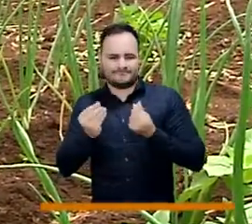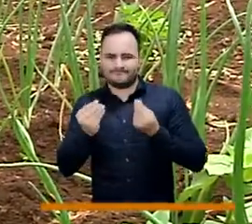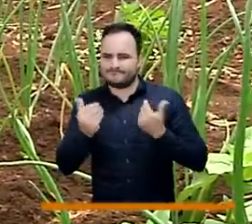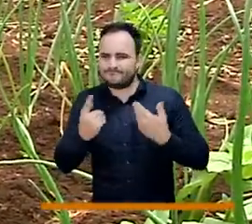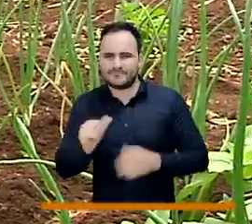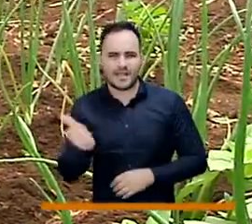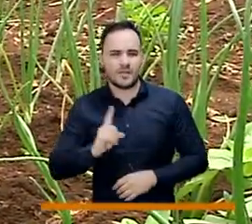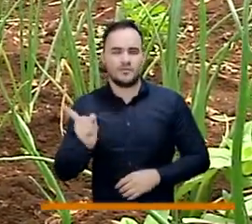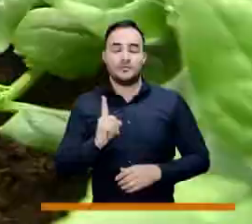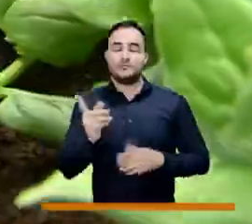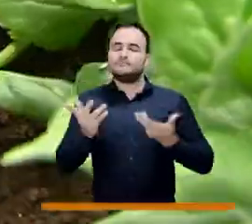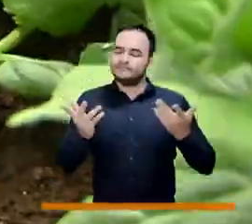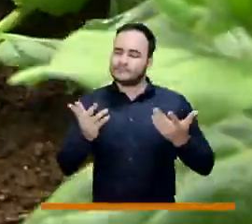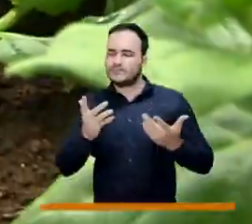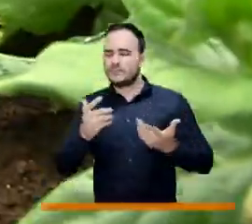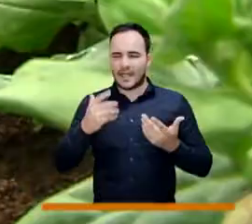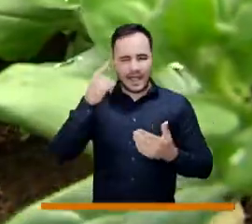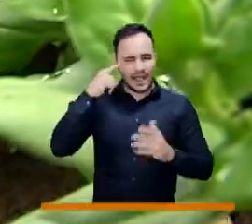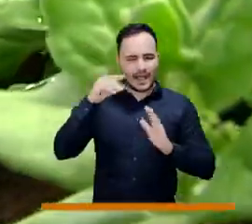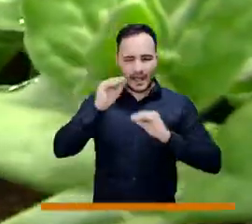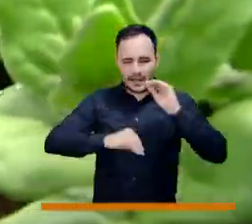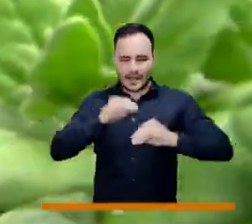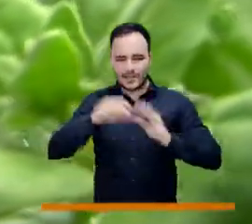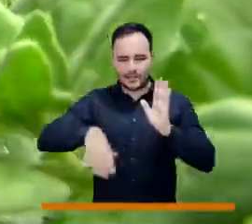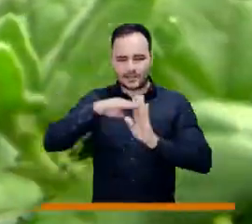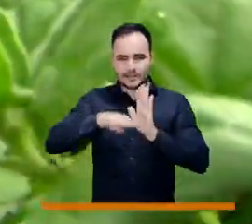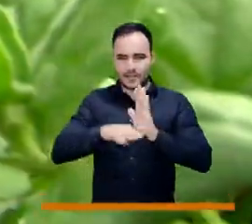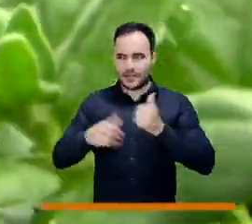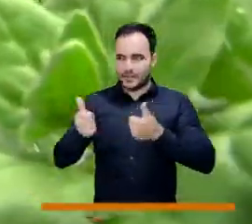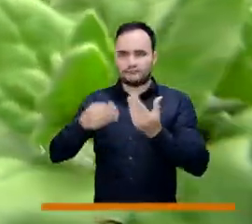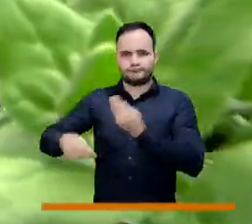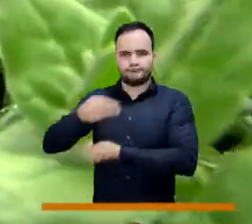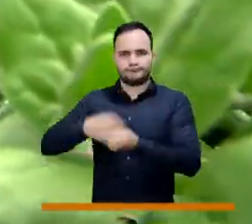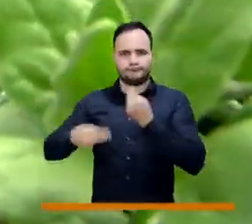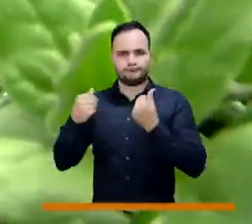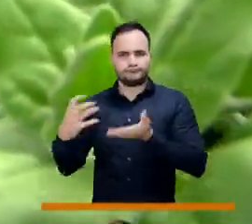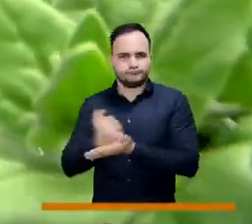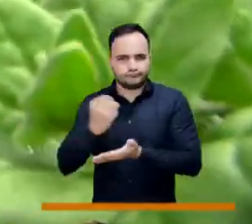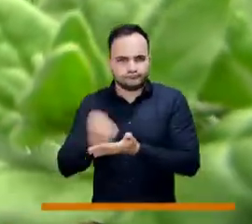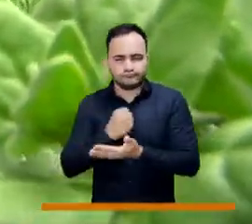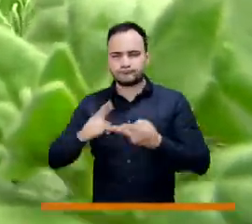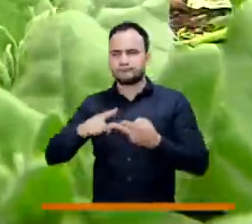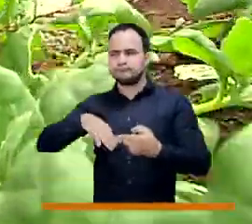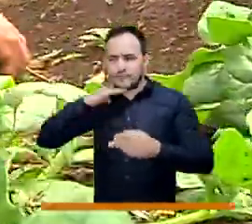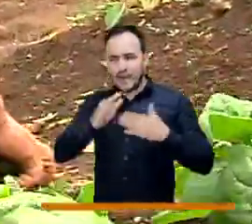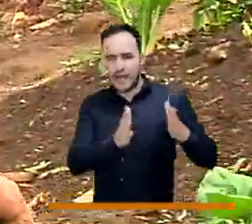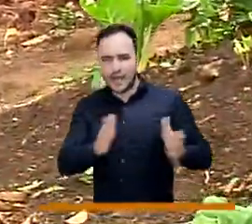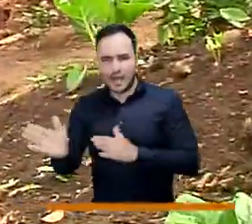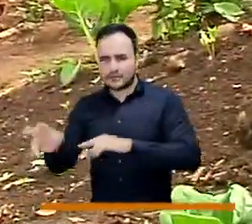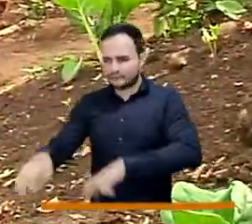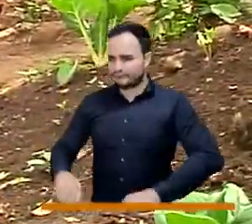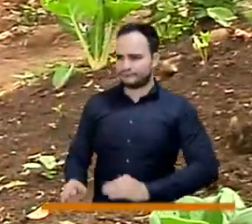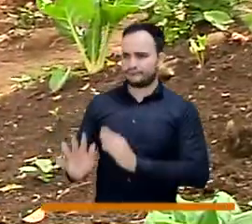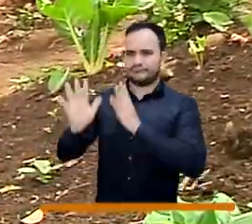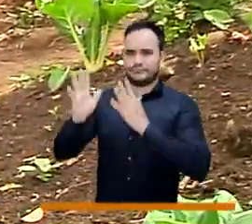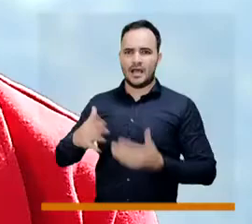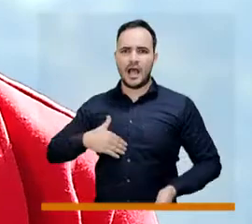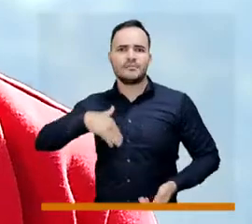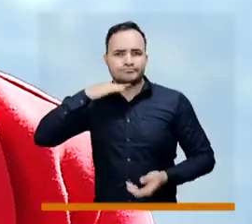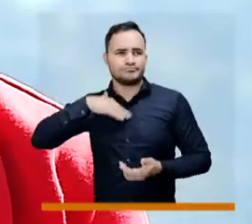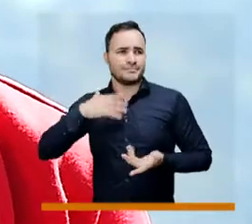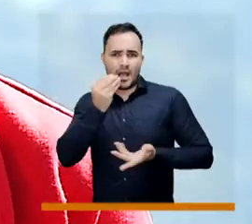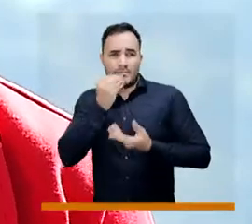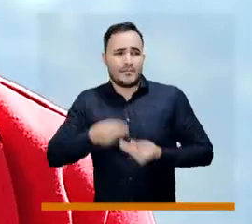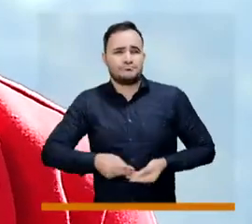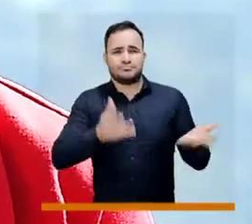una agricultura sostenible, pero que podamos avanzar en una venta directa, pues podemos generar más alimentos en los corregimientos